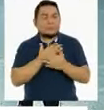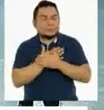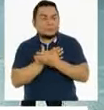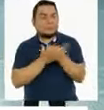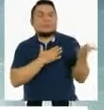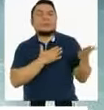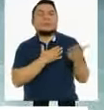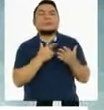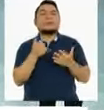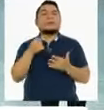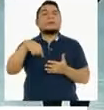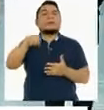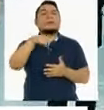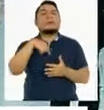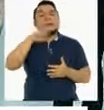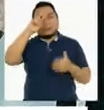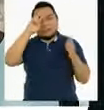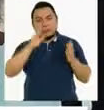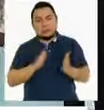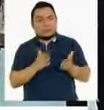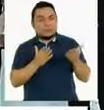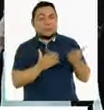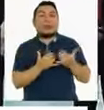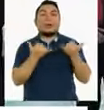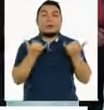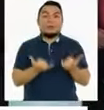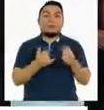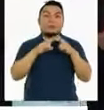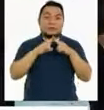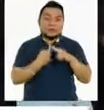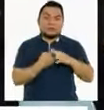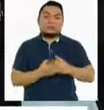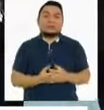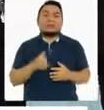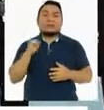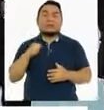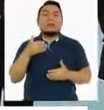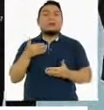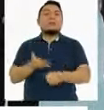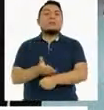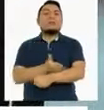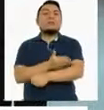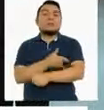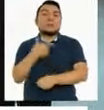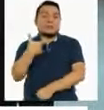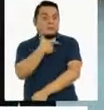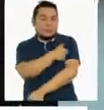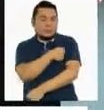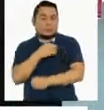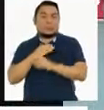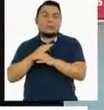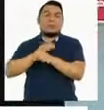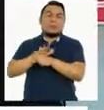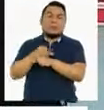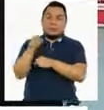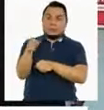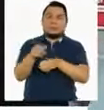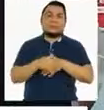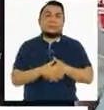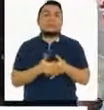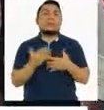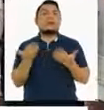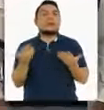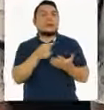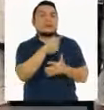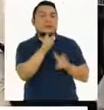Queridos compatriotas, hoy iniciamos el proceso de vacunación contra el COVID-19